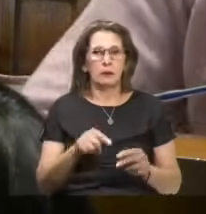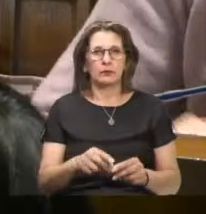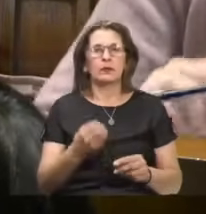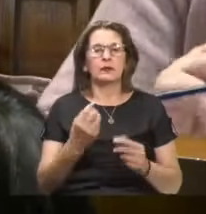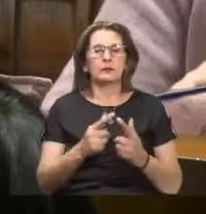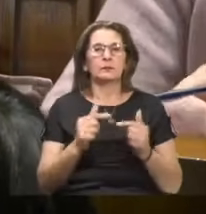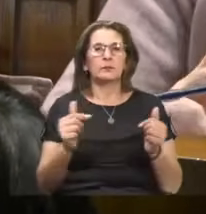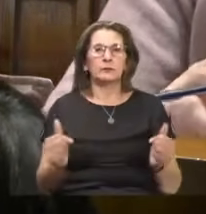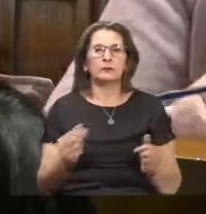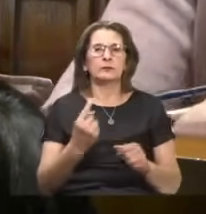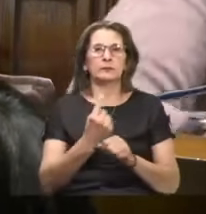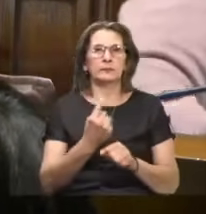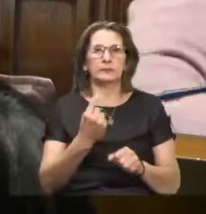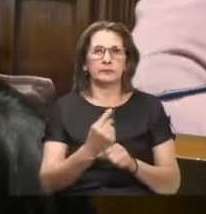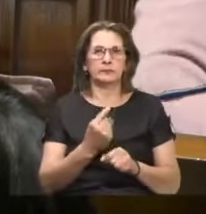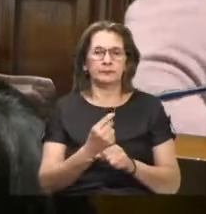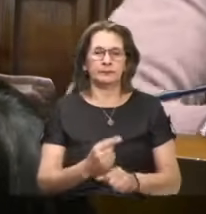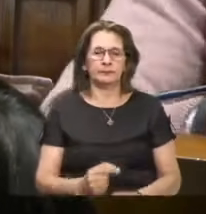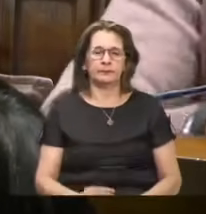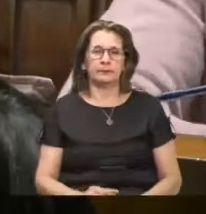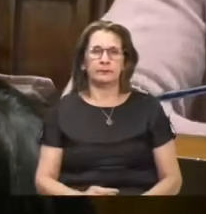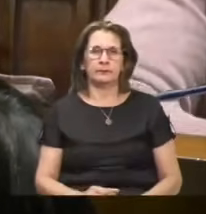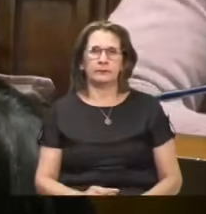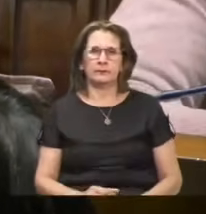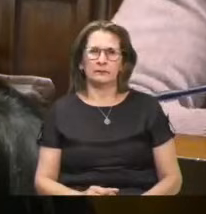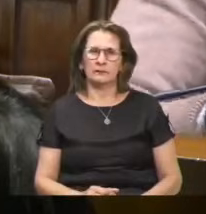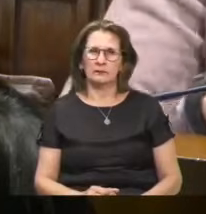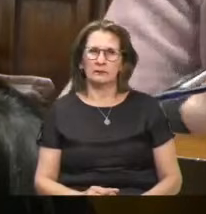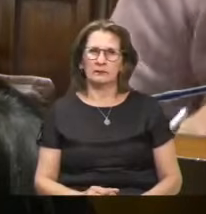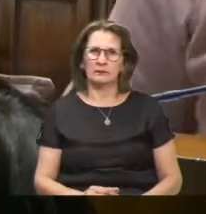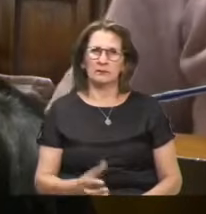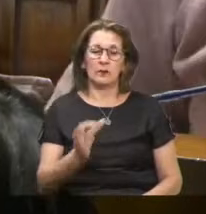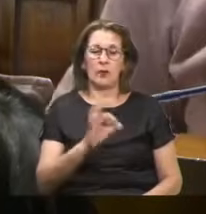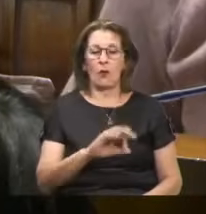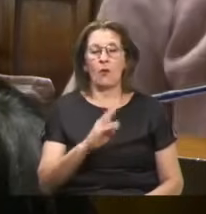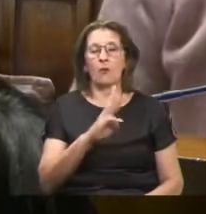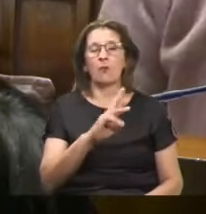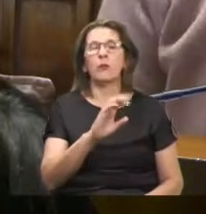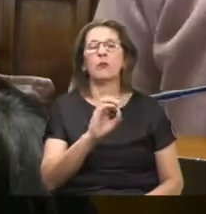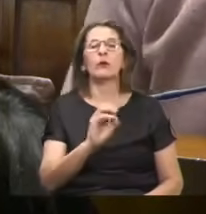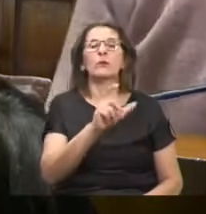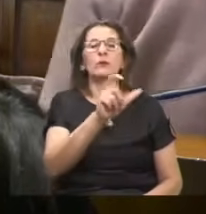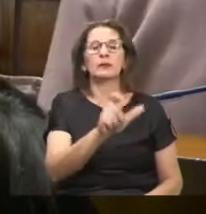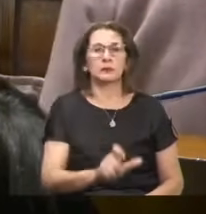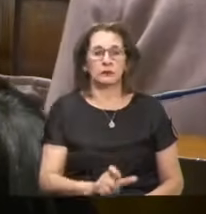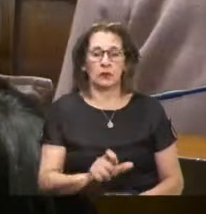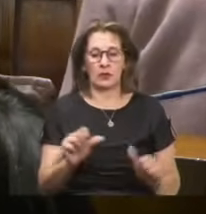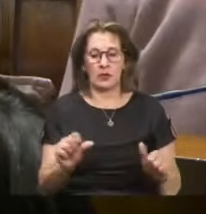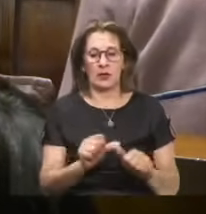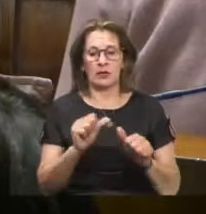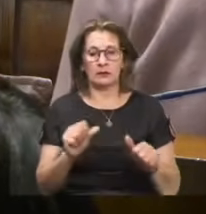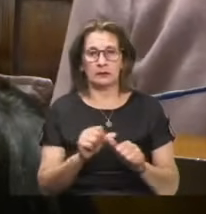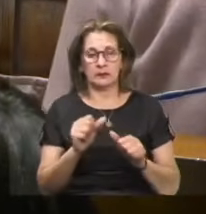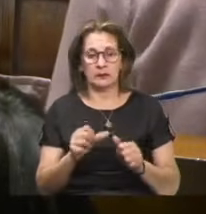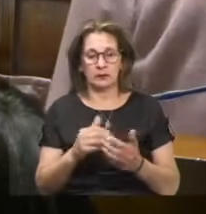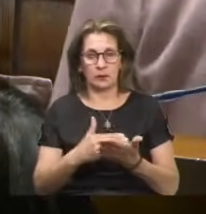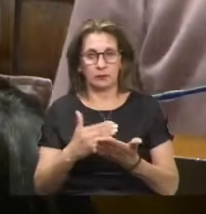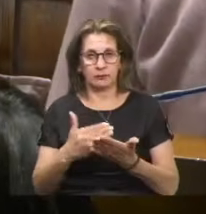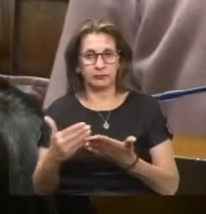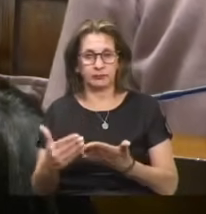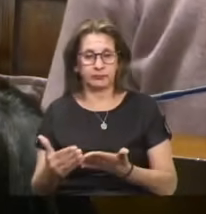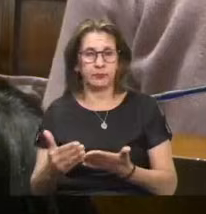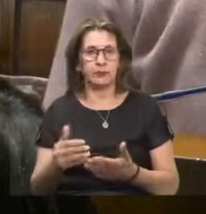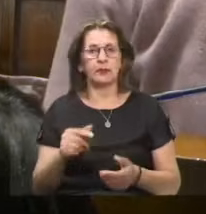del principio pro homini o pro persona, desarrollando la existencia de una